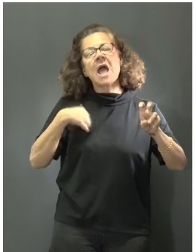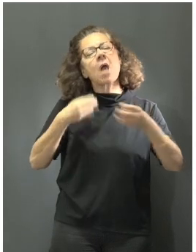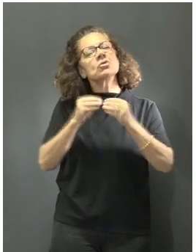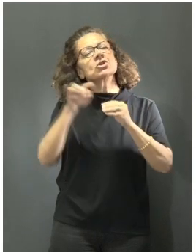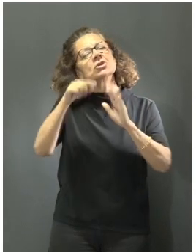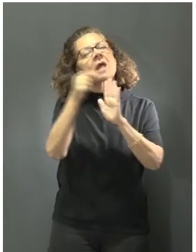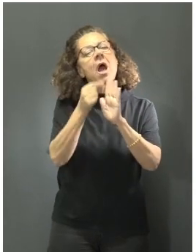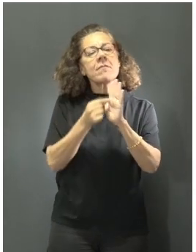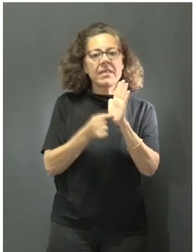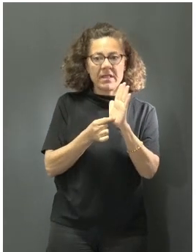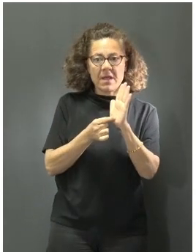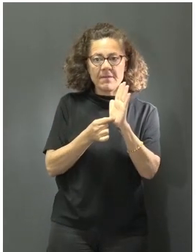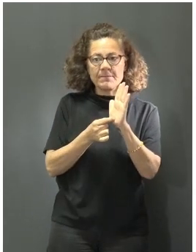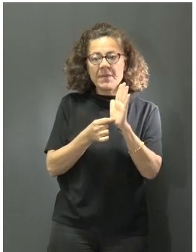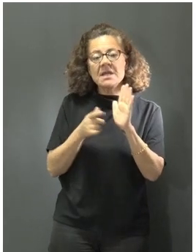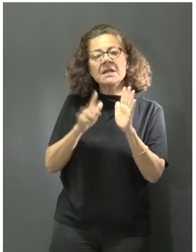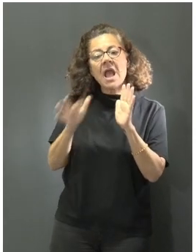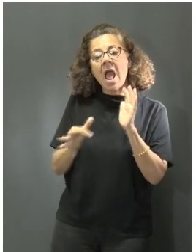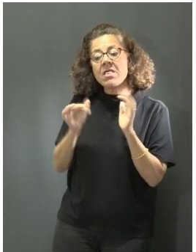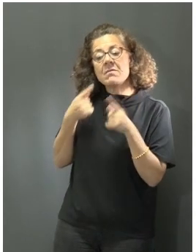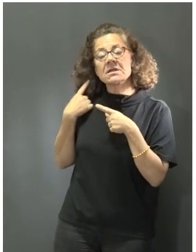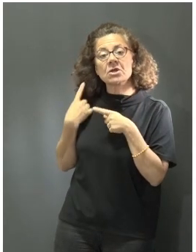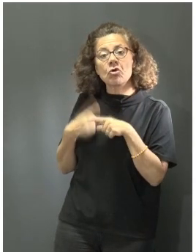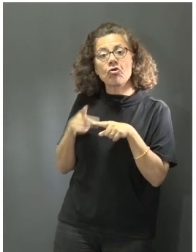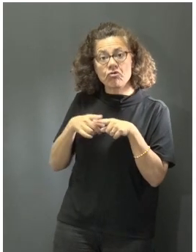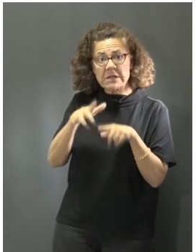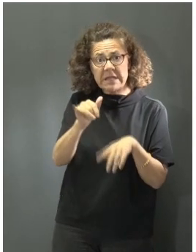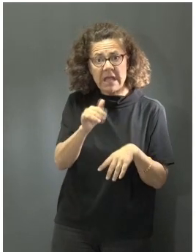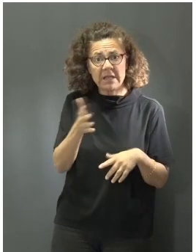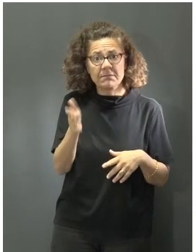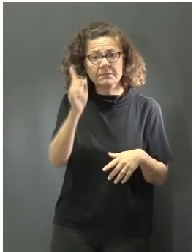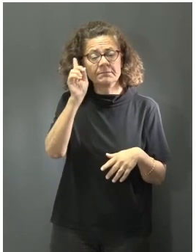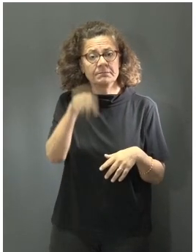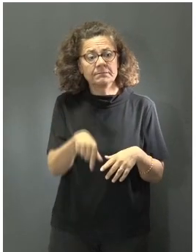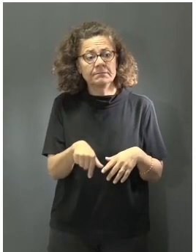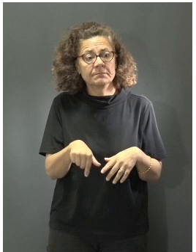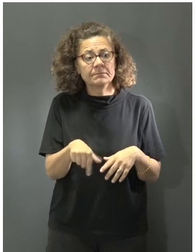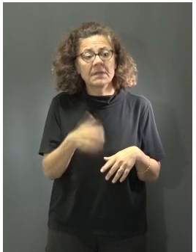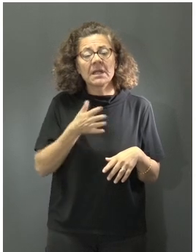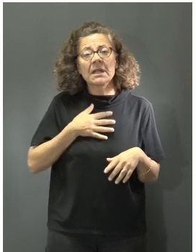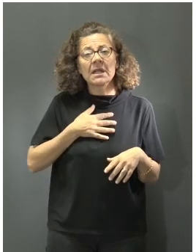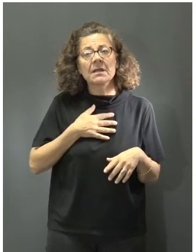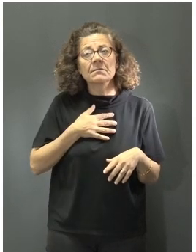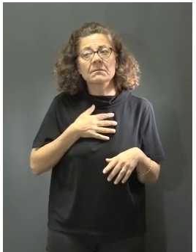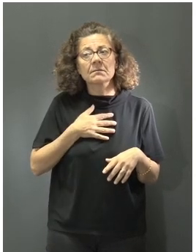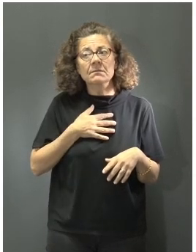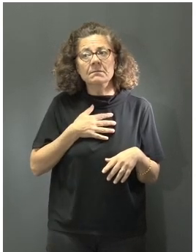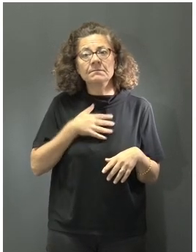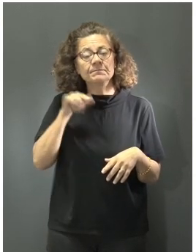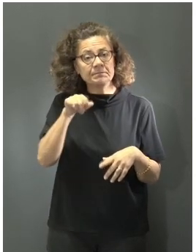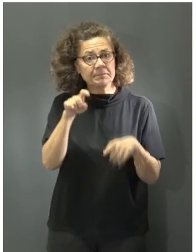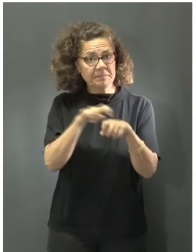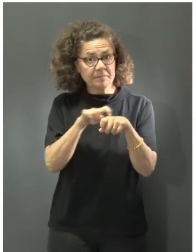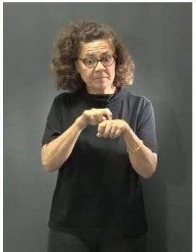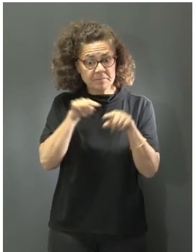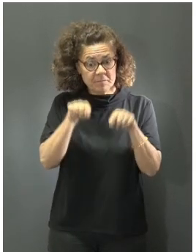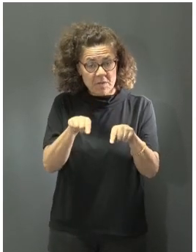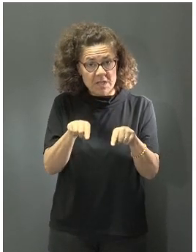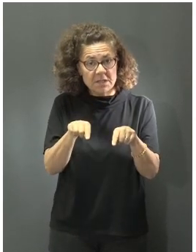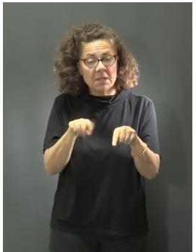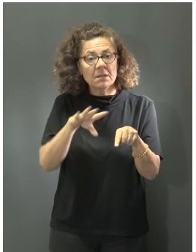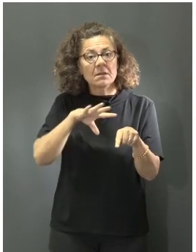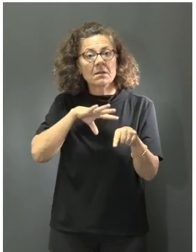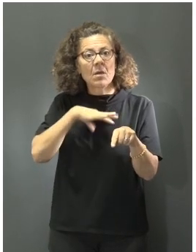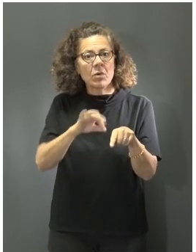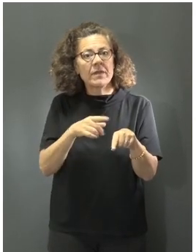esta medida. Pues es que además hay cosas que también son, o sea, que incluso, o sea, son de ese tipo y que incluso pues